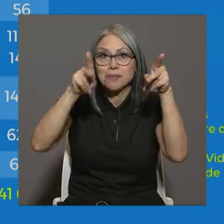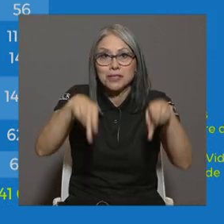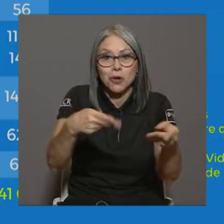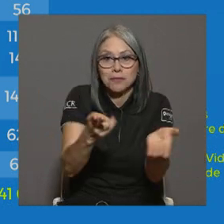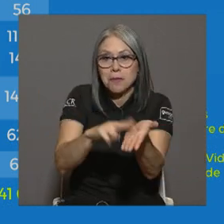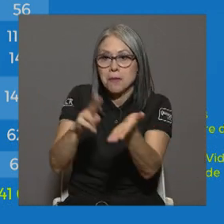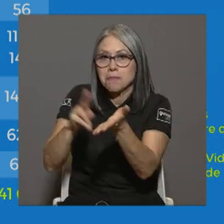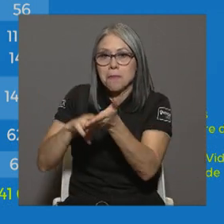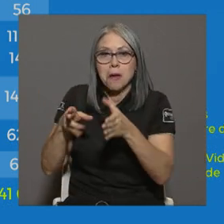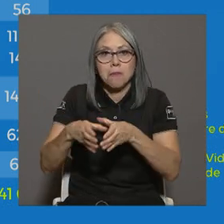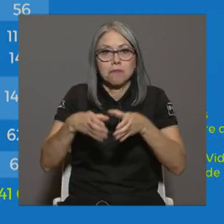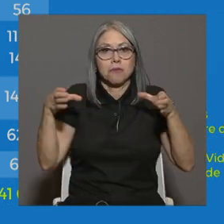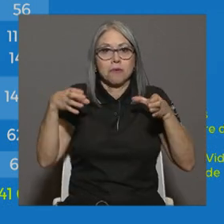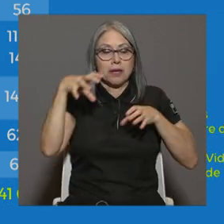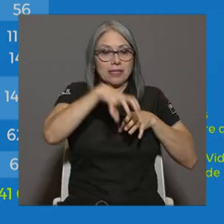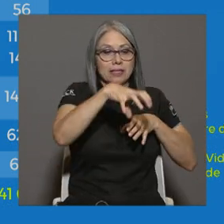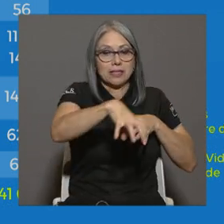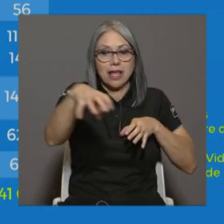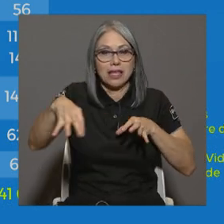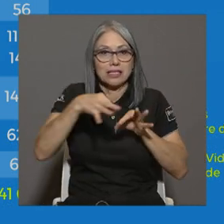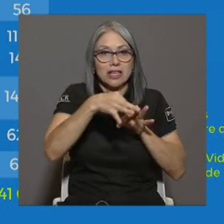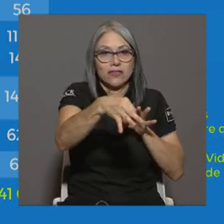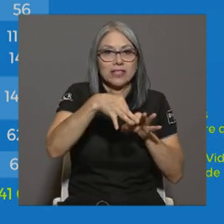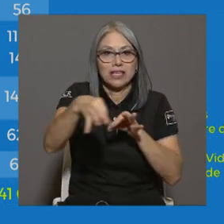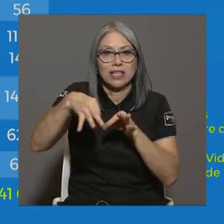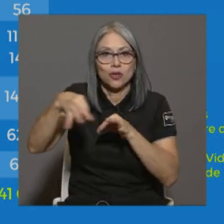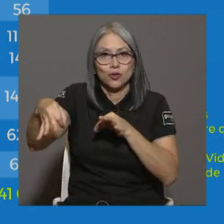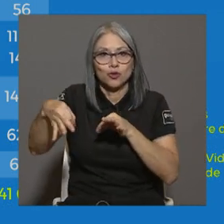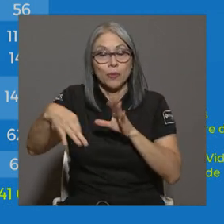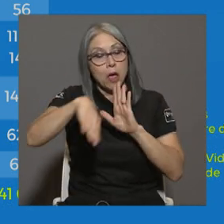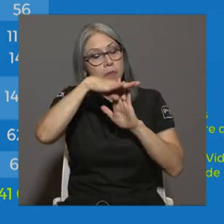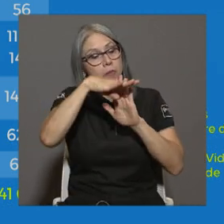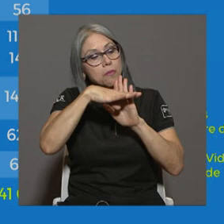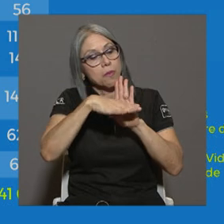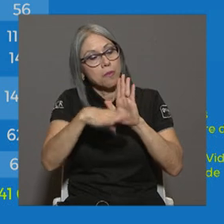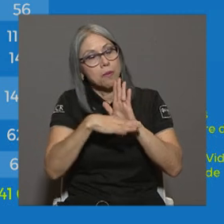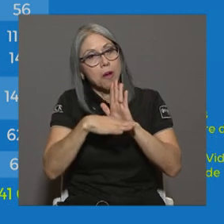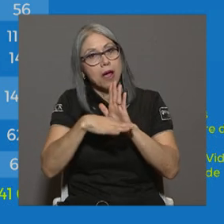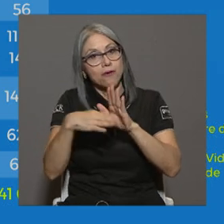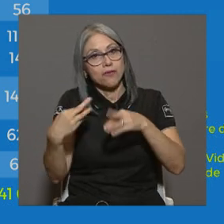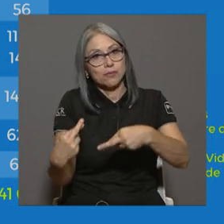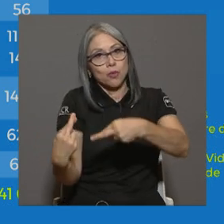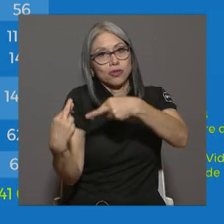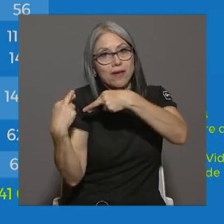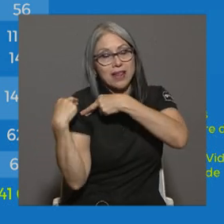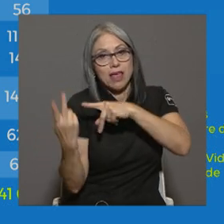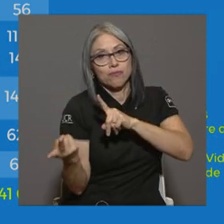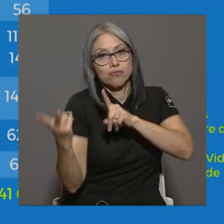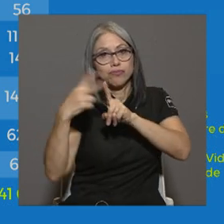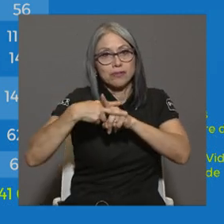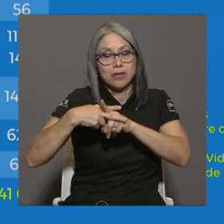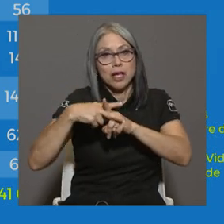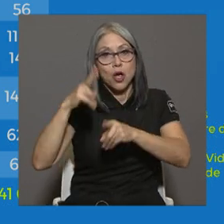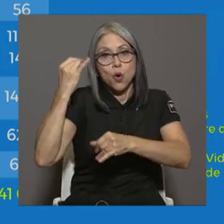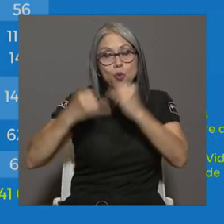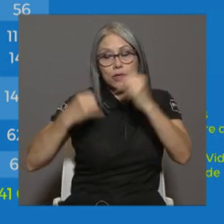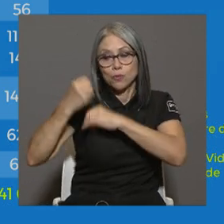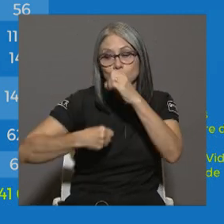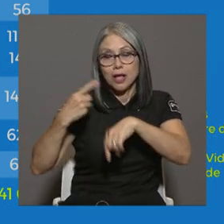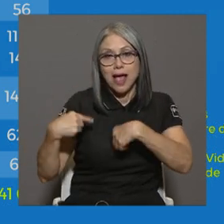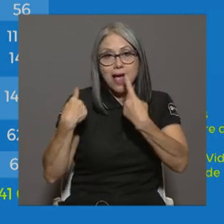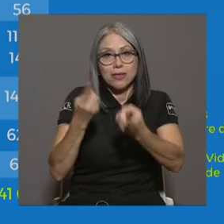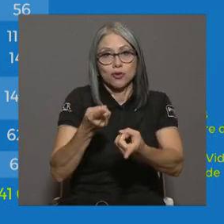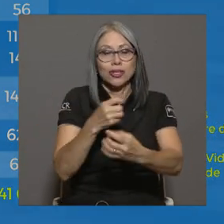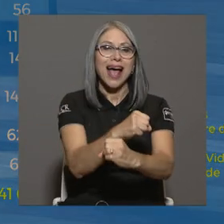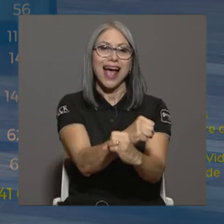sedes y recintos. Las medidas de responsabilidad implementadas en los últimos años han